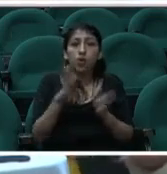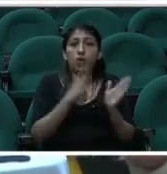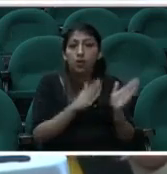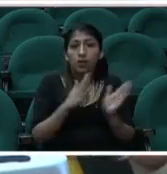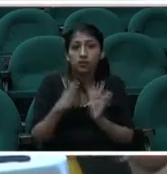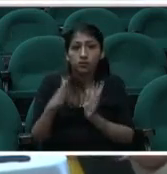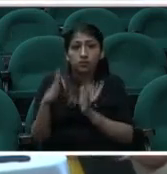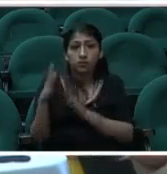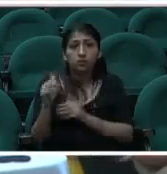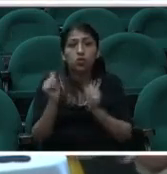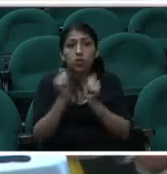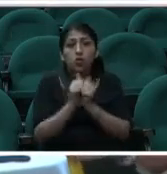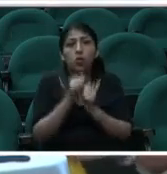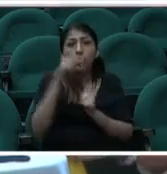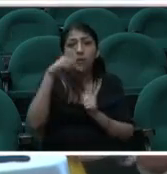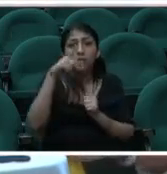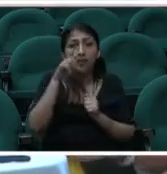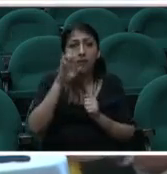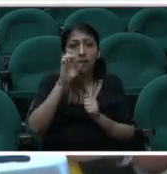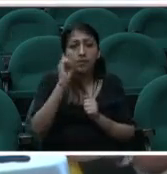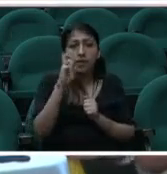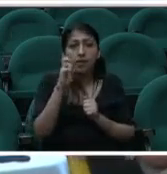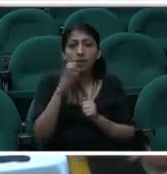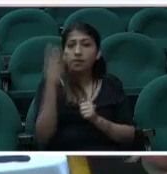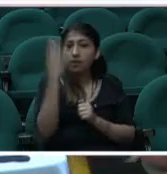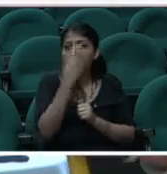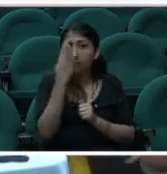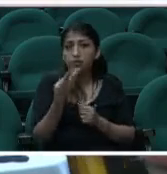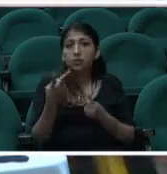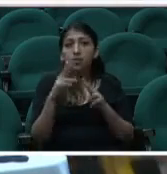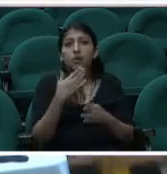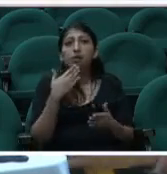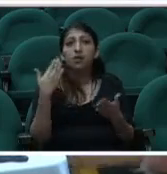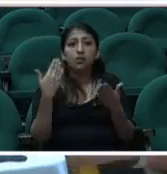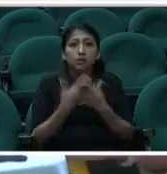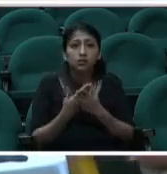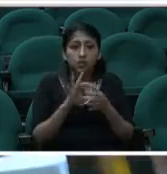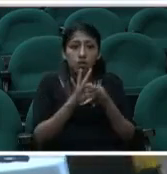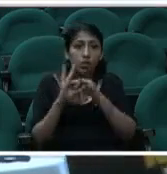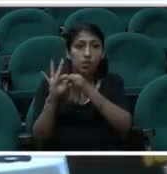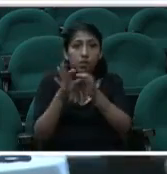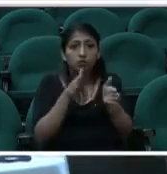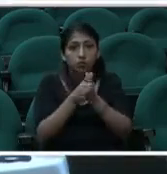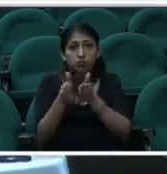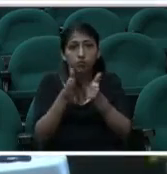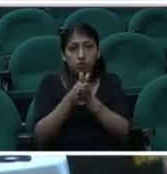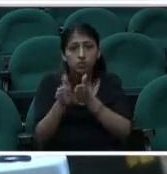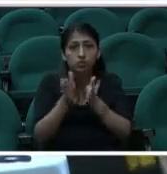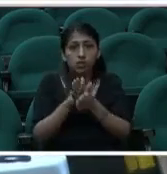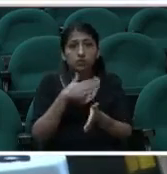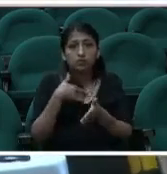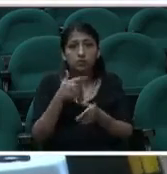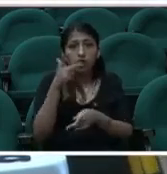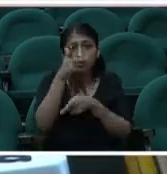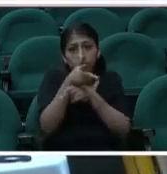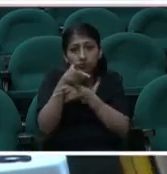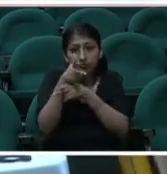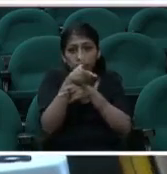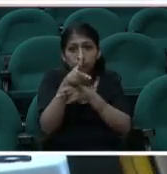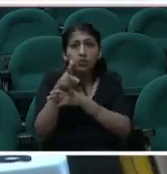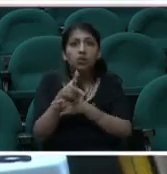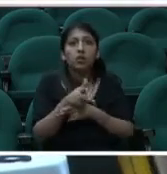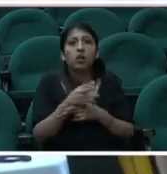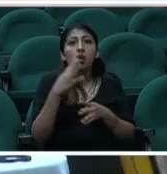organización junto a premier televisión agradecer a quienes a los compañeros socios que están atrás de cámaras